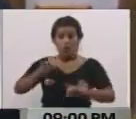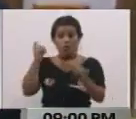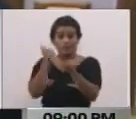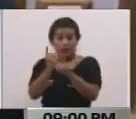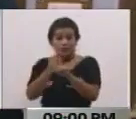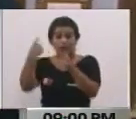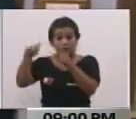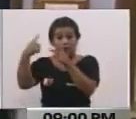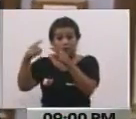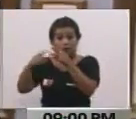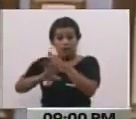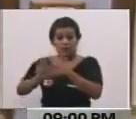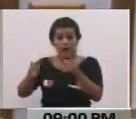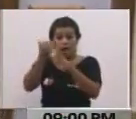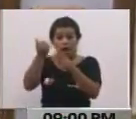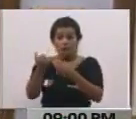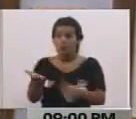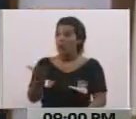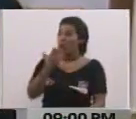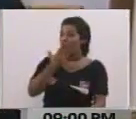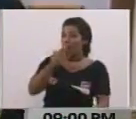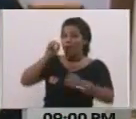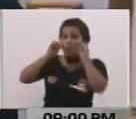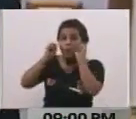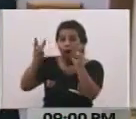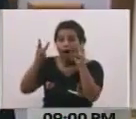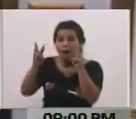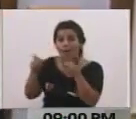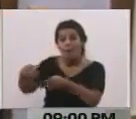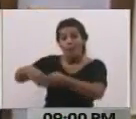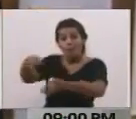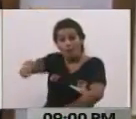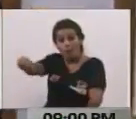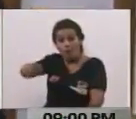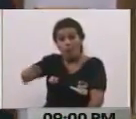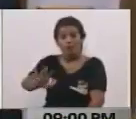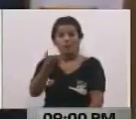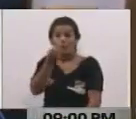quedó loco. ¿Qué decía? ¡Wow! ¿Quién es este?